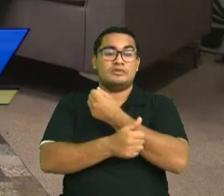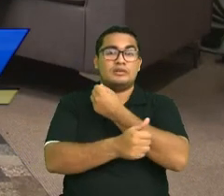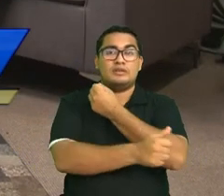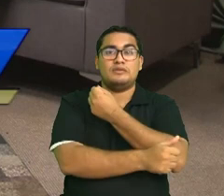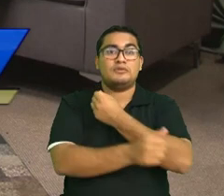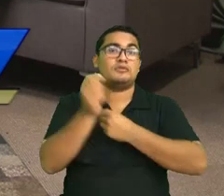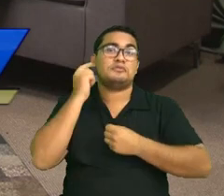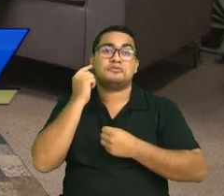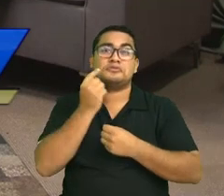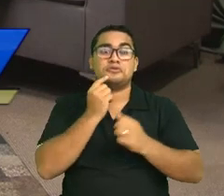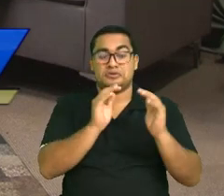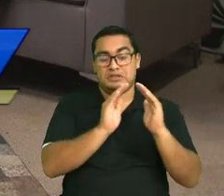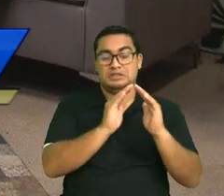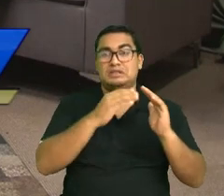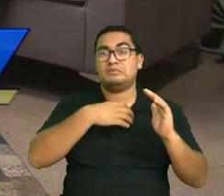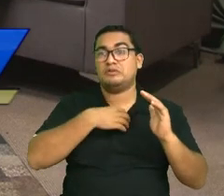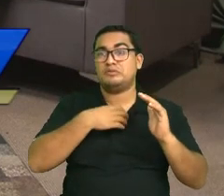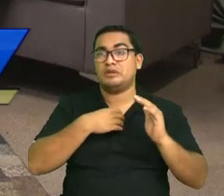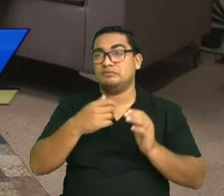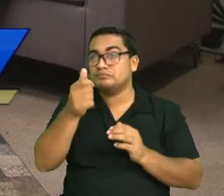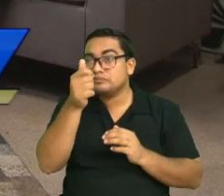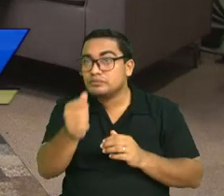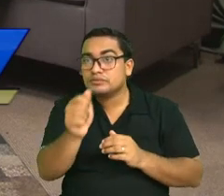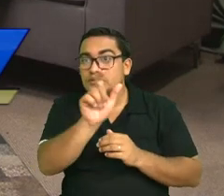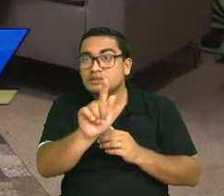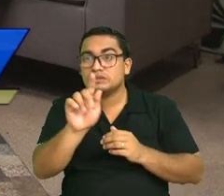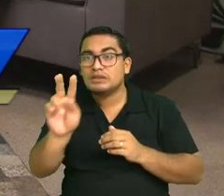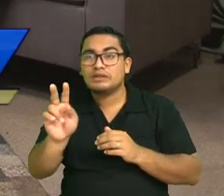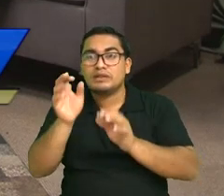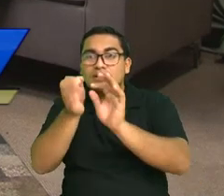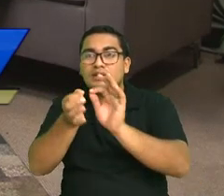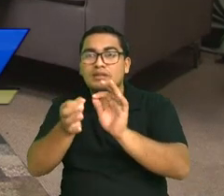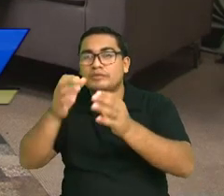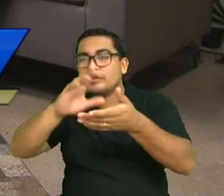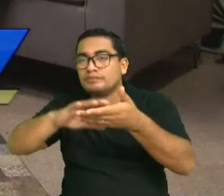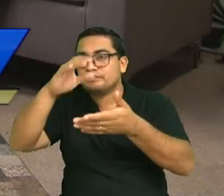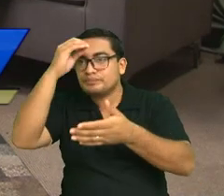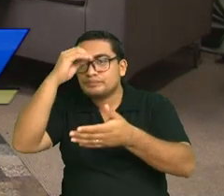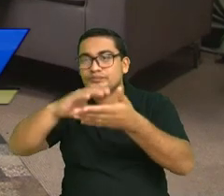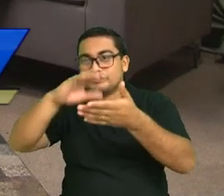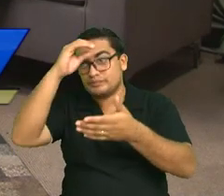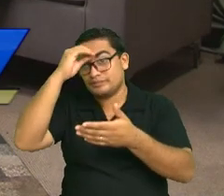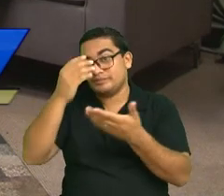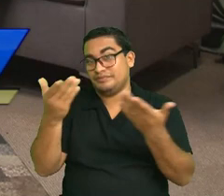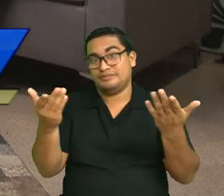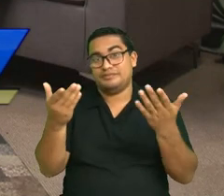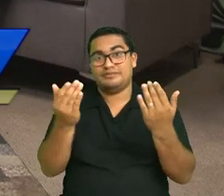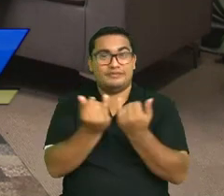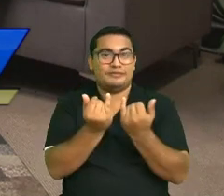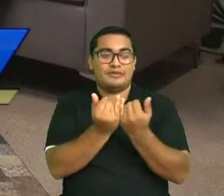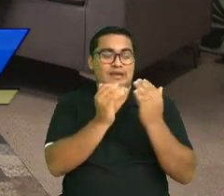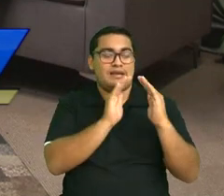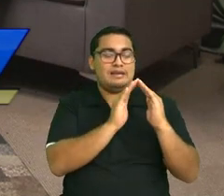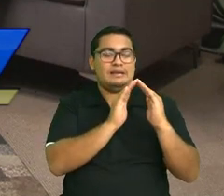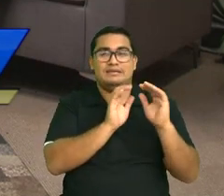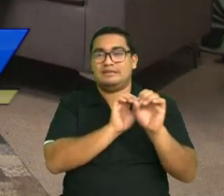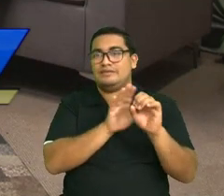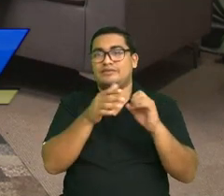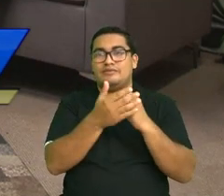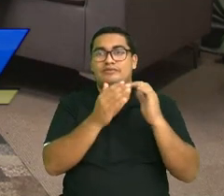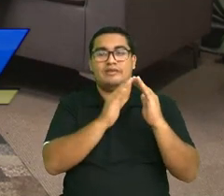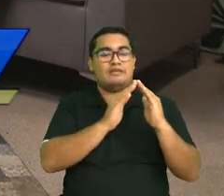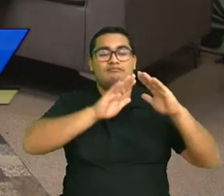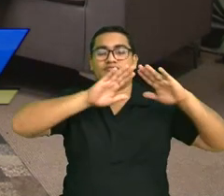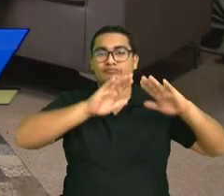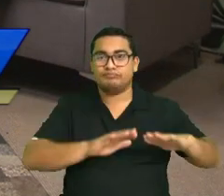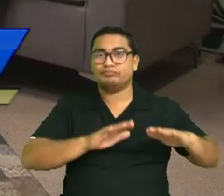casas y a veces con su familia, acompañados con su familia, más en este tiempo de pandemia que han estado la familia un poco